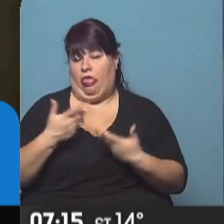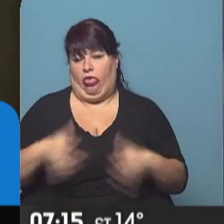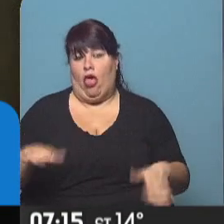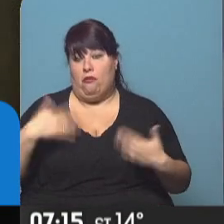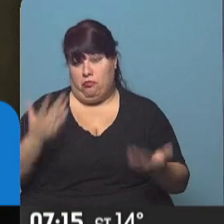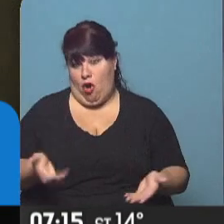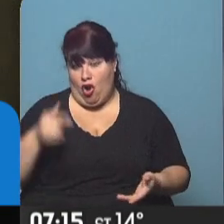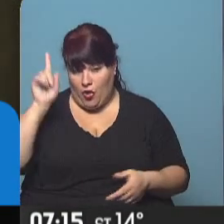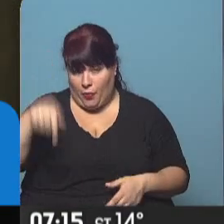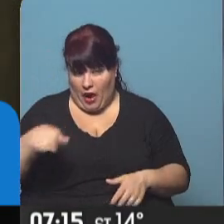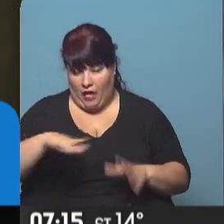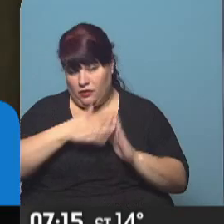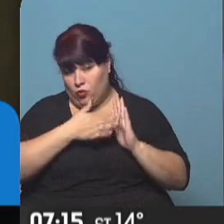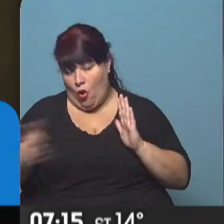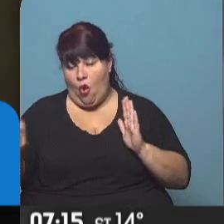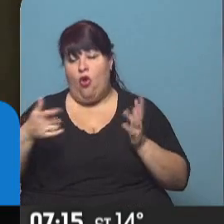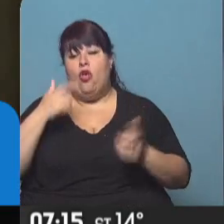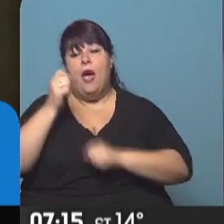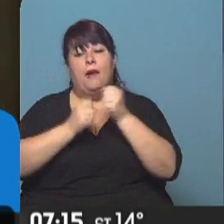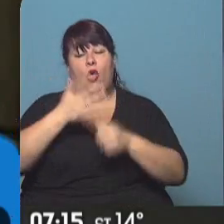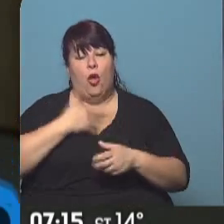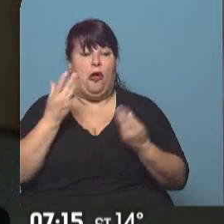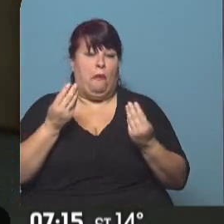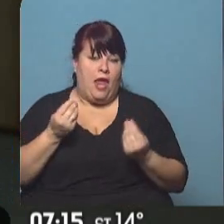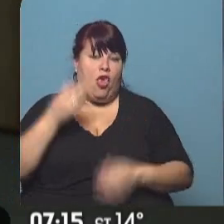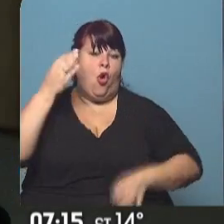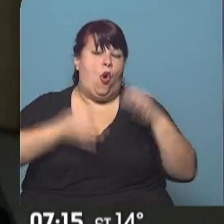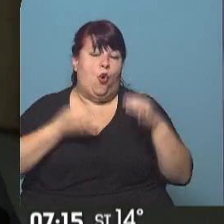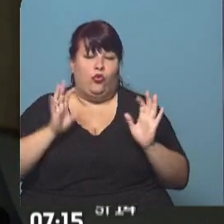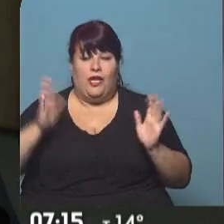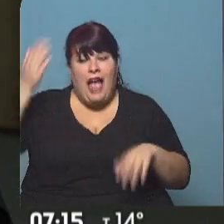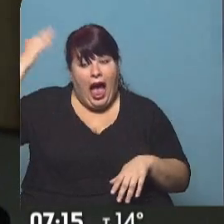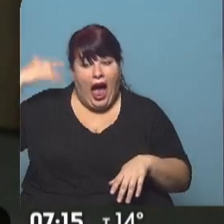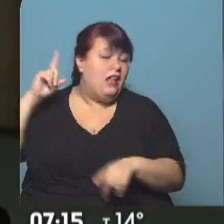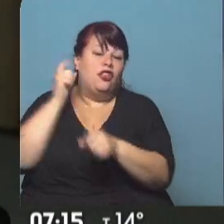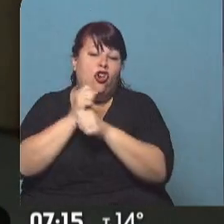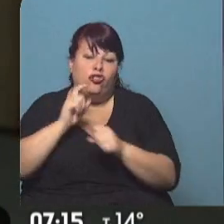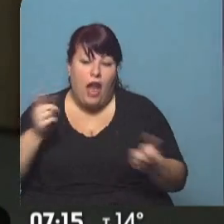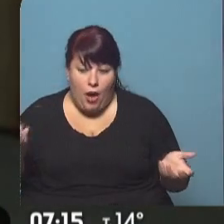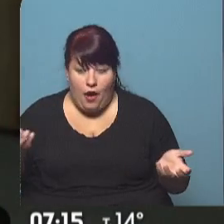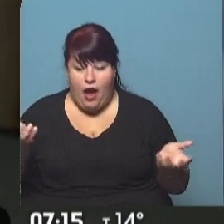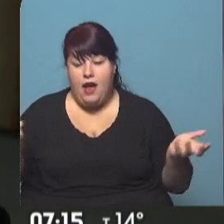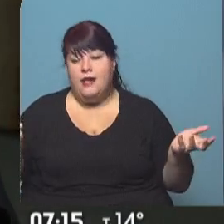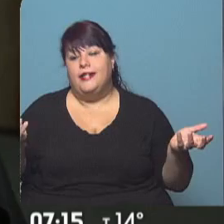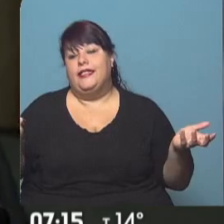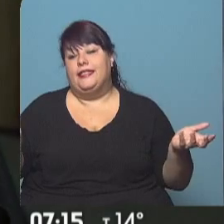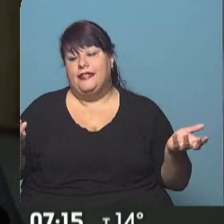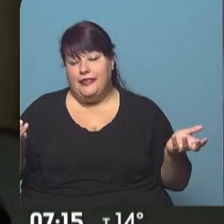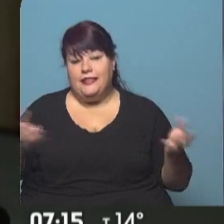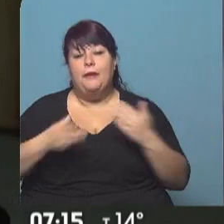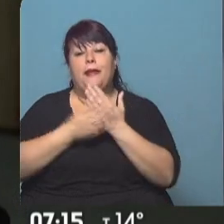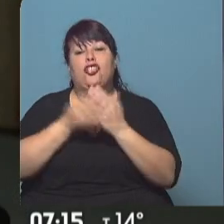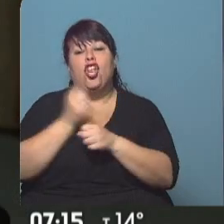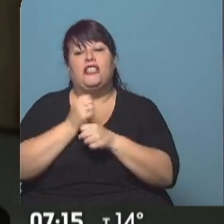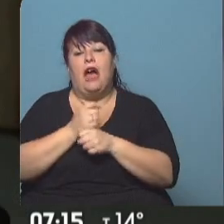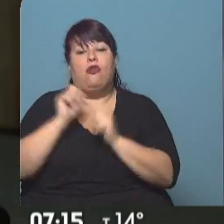se llegó a esta situación los empresarios con miedo y la justicia que en su momento no trabajaba el ministerio